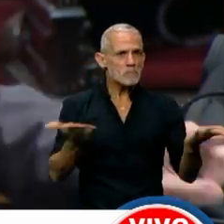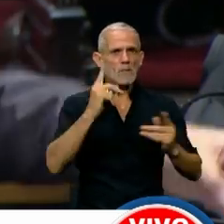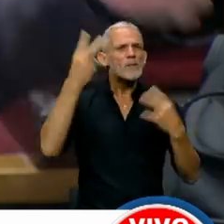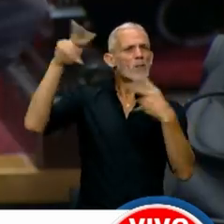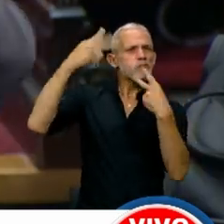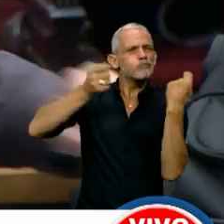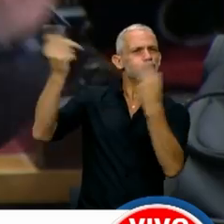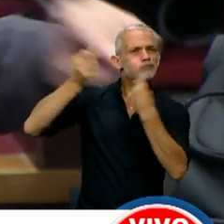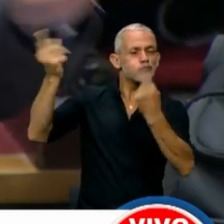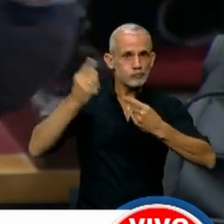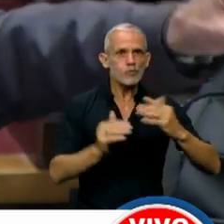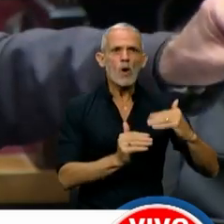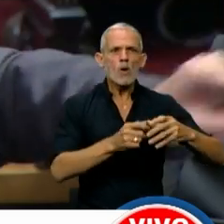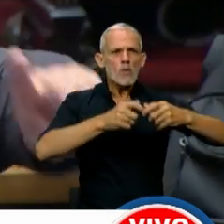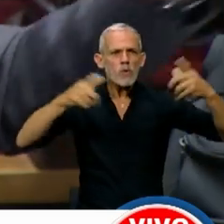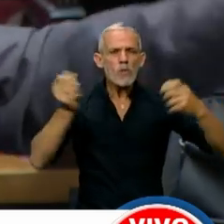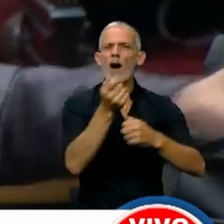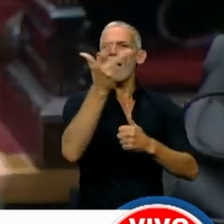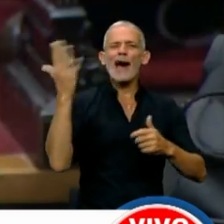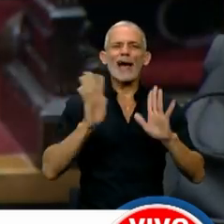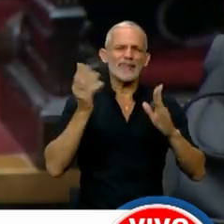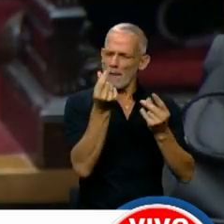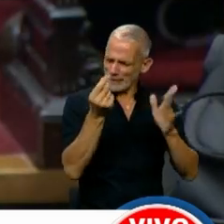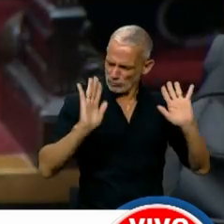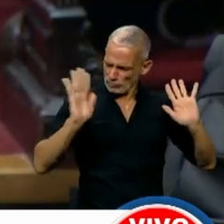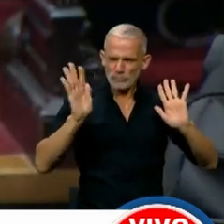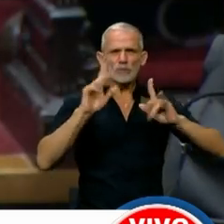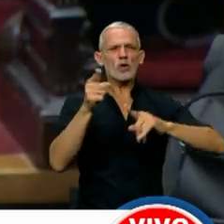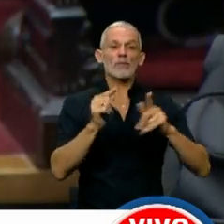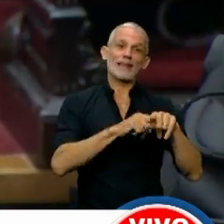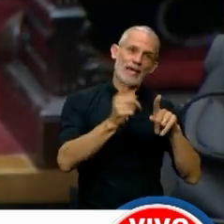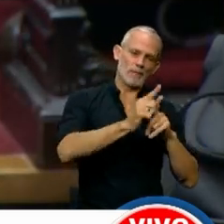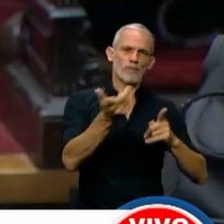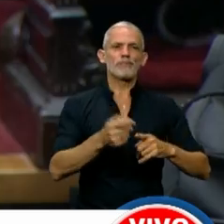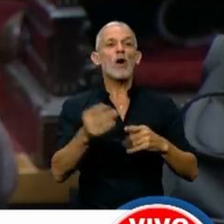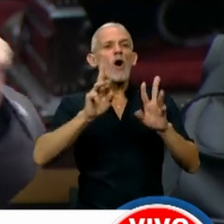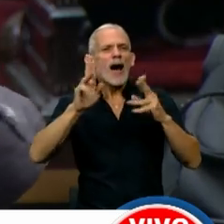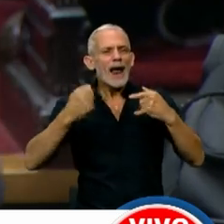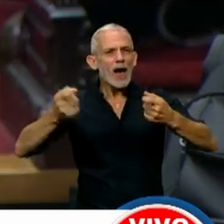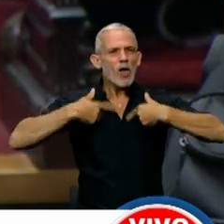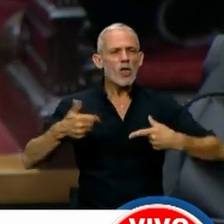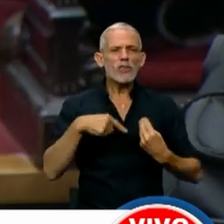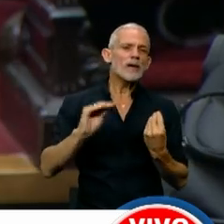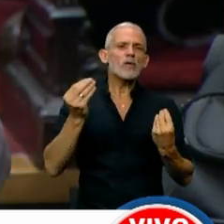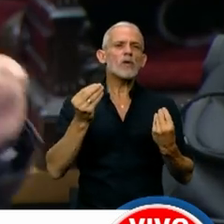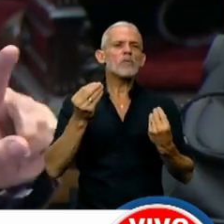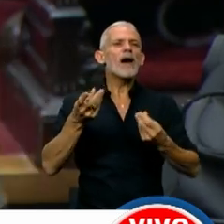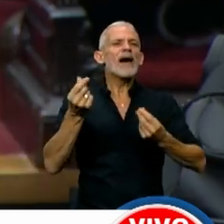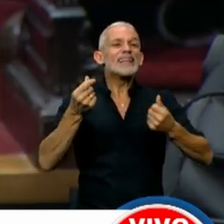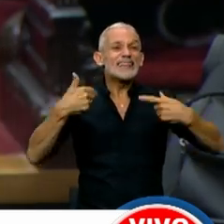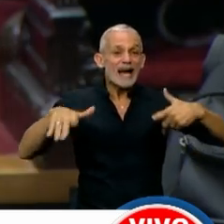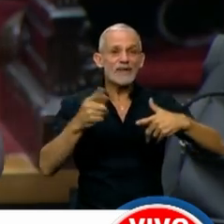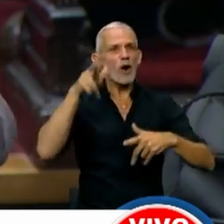exportaciones con crecimiento de las cantidades no de los precios donde nos dejen una cobertura de tarifas del